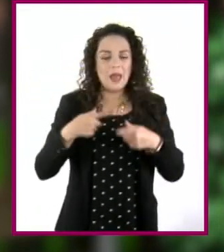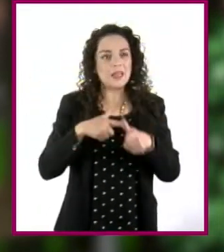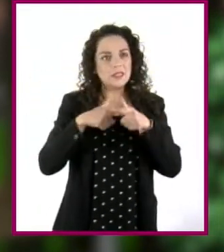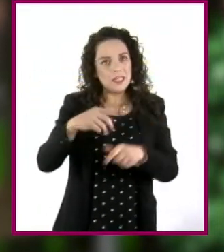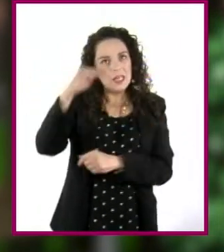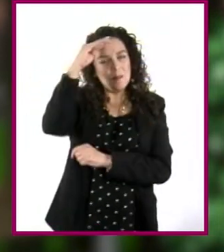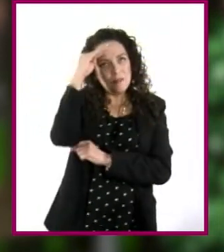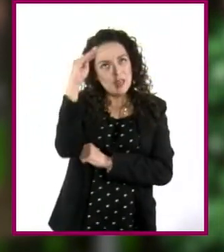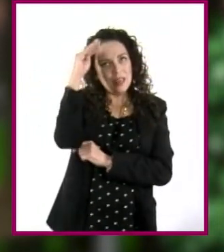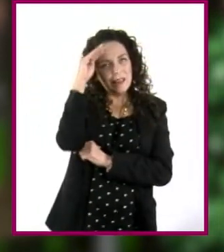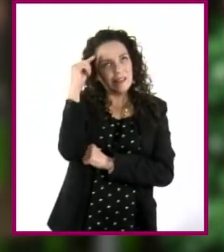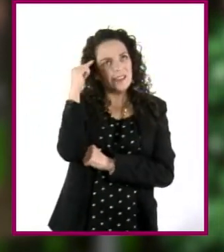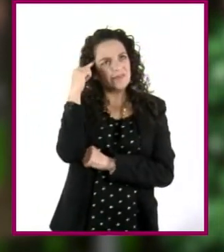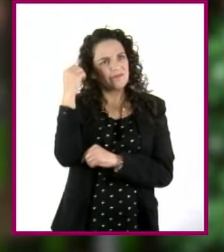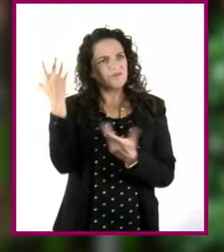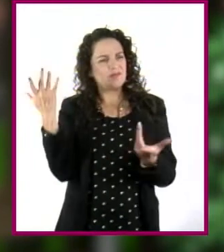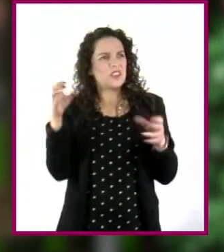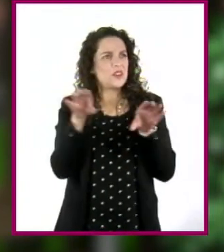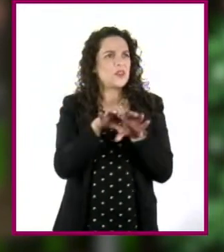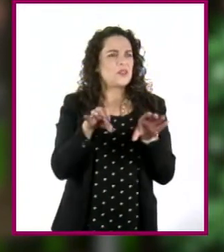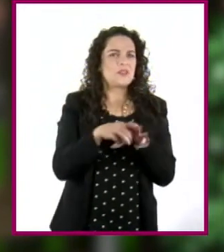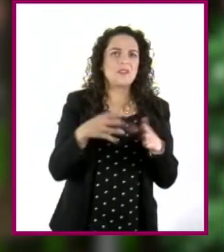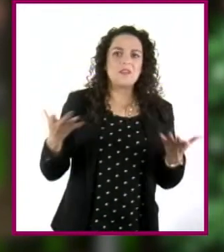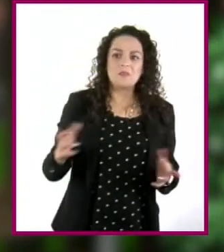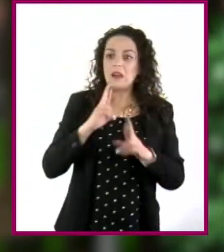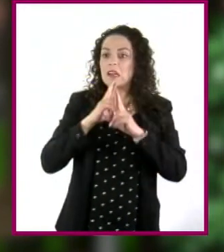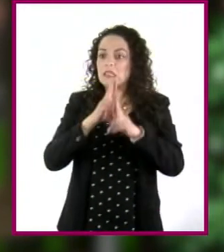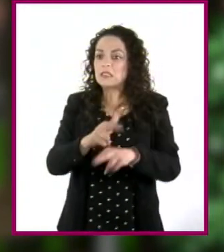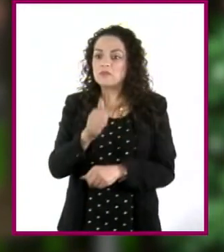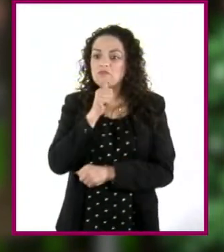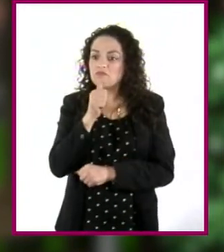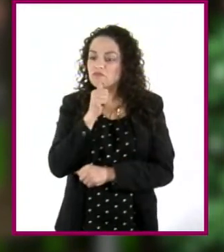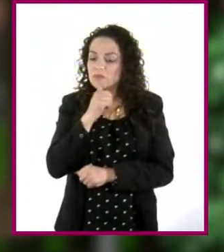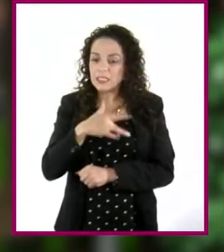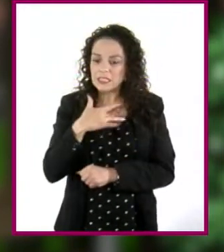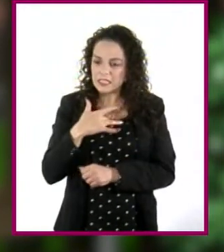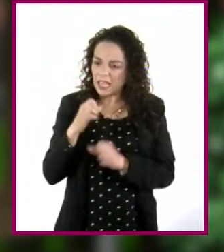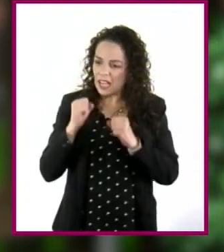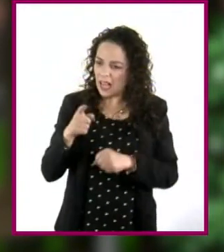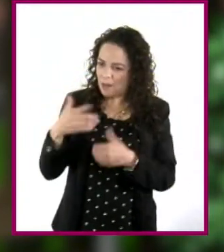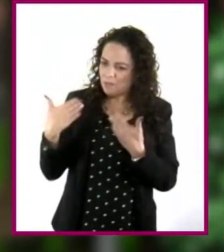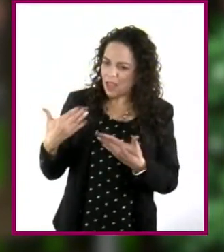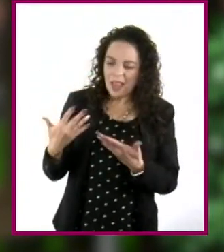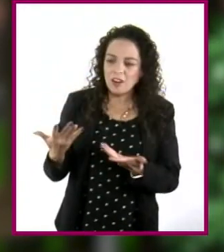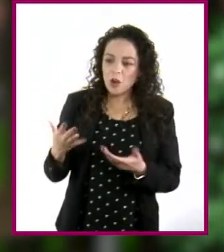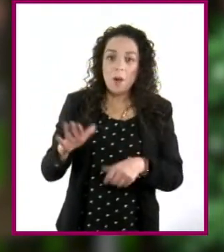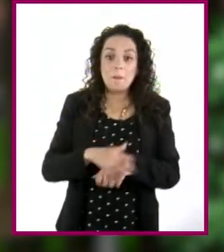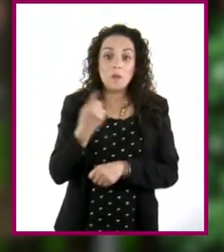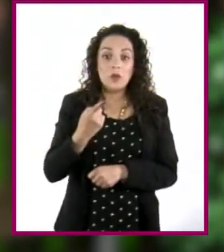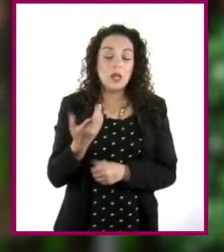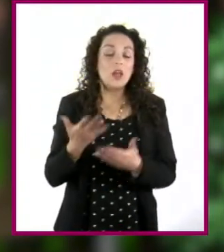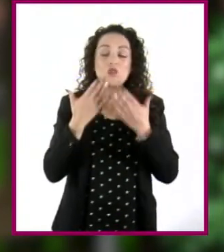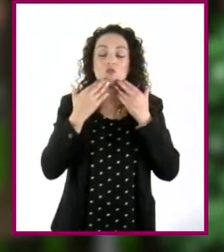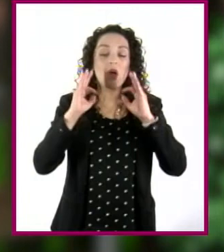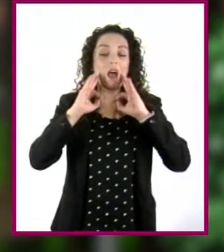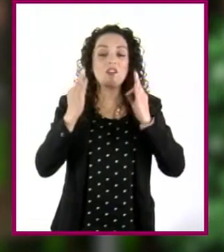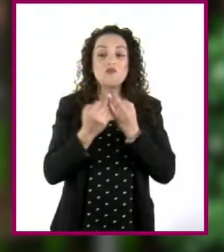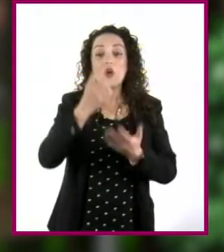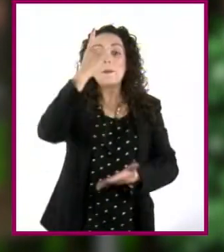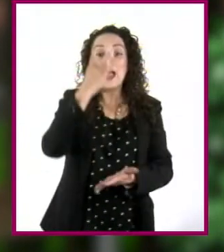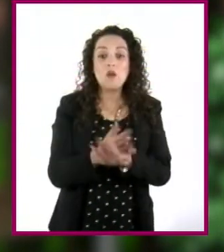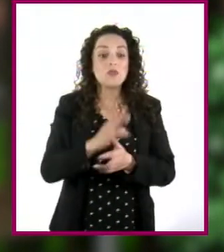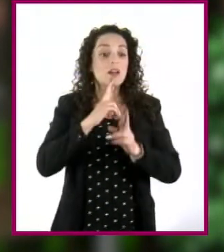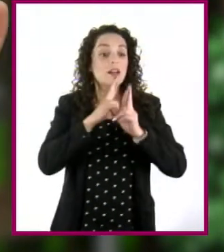a una respuesta que nos convenza a todos, yo pienso que eso debe ser justamente porque no hay manera de dar una sola